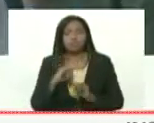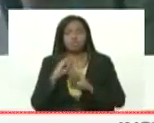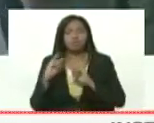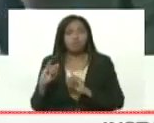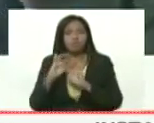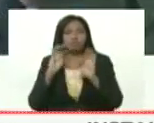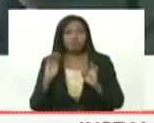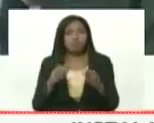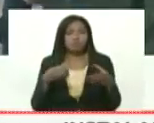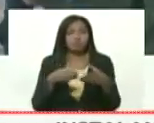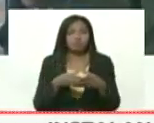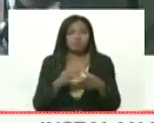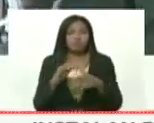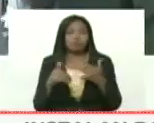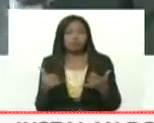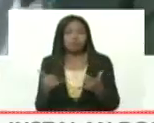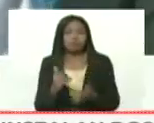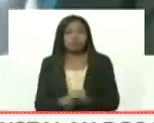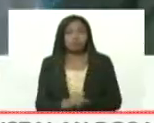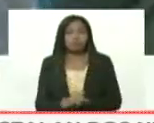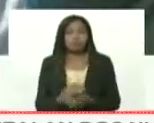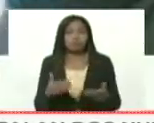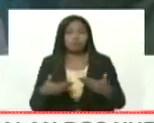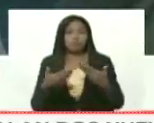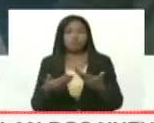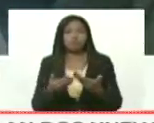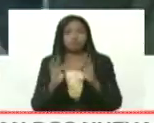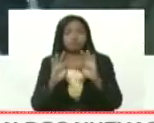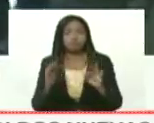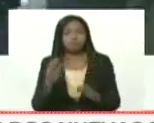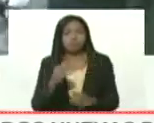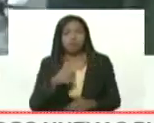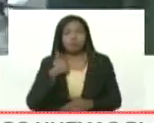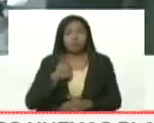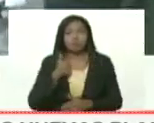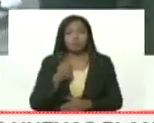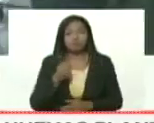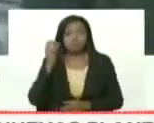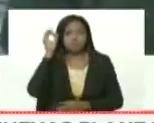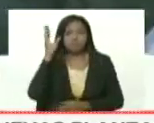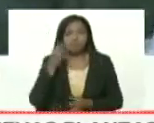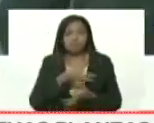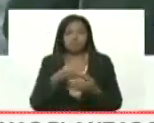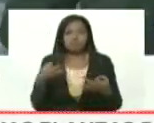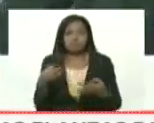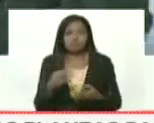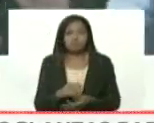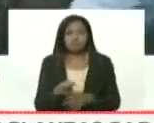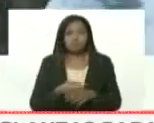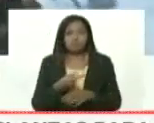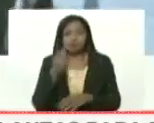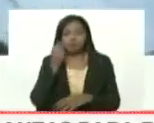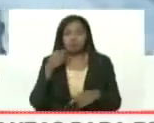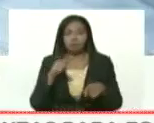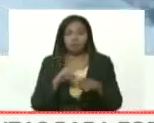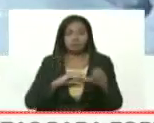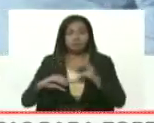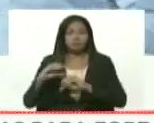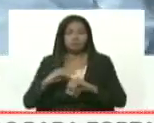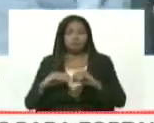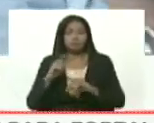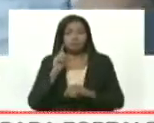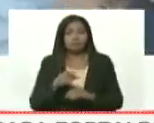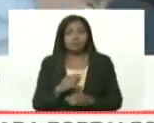fue este equipo que está aquí y se les dio la oportunidad de estar... Excelente idea, gobernador, compañero, científico